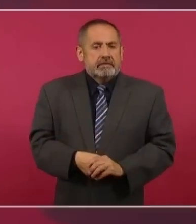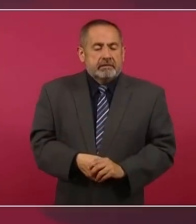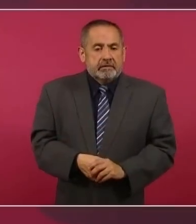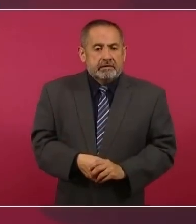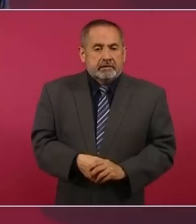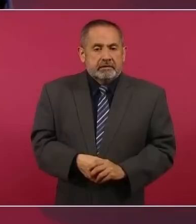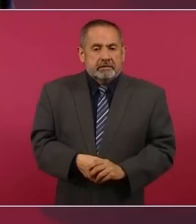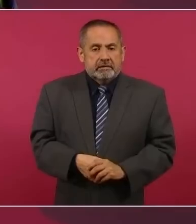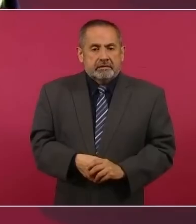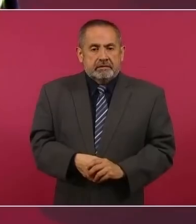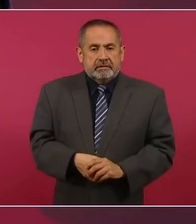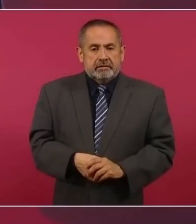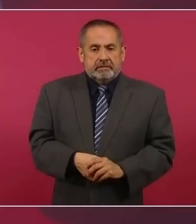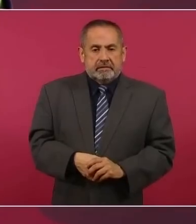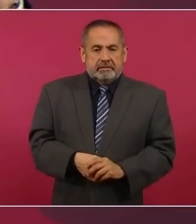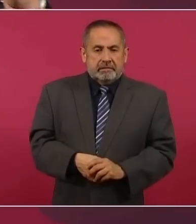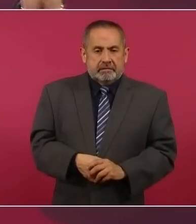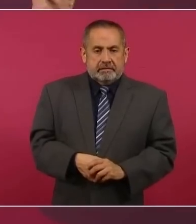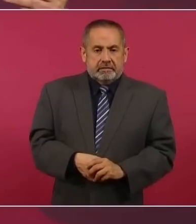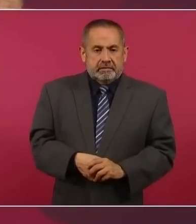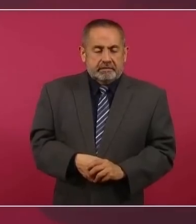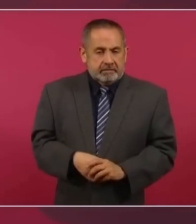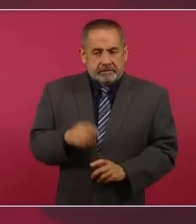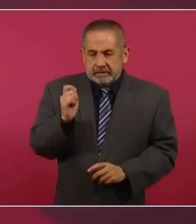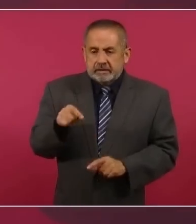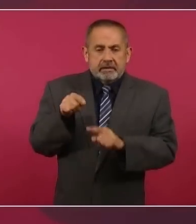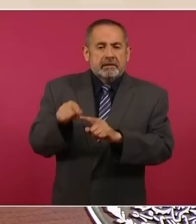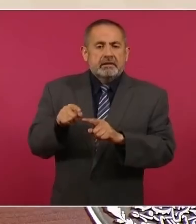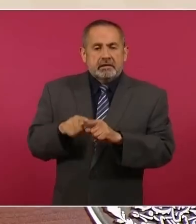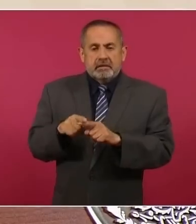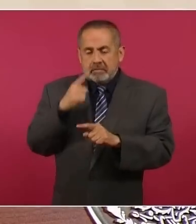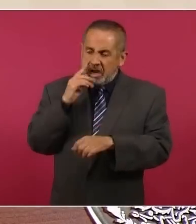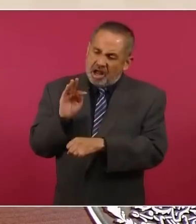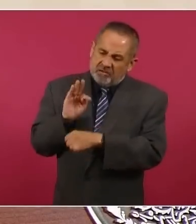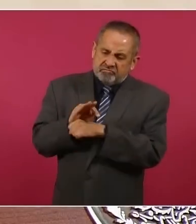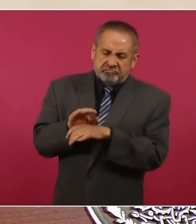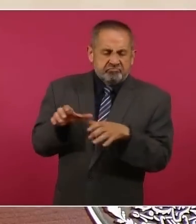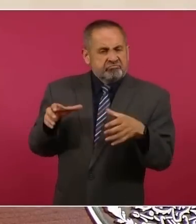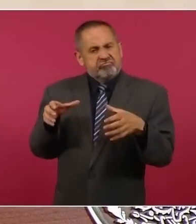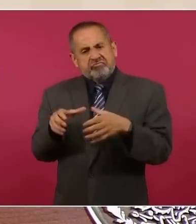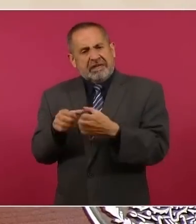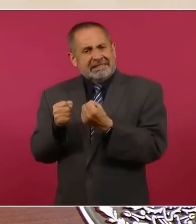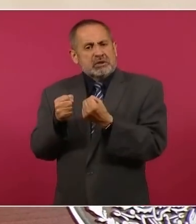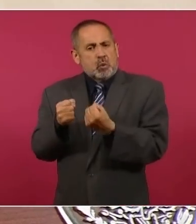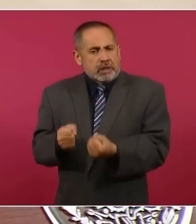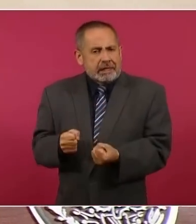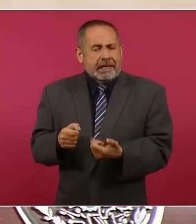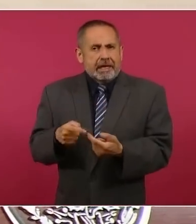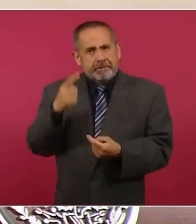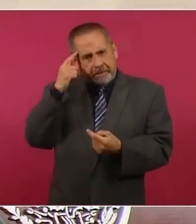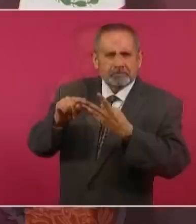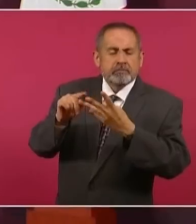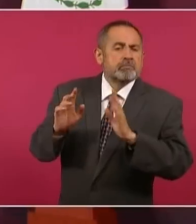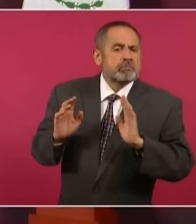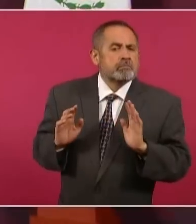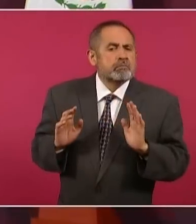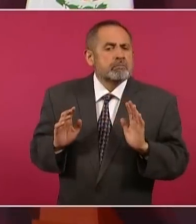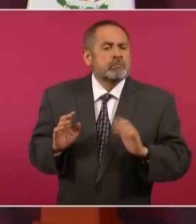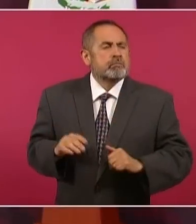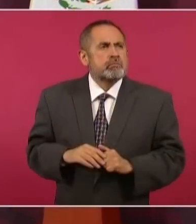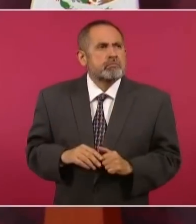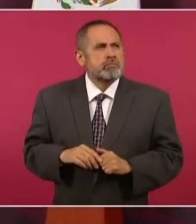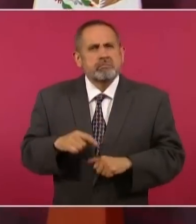mexicano, agregó que se espera que en los próximos 2 o 3 días López Obrador pueda regresar a las conferencias y desmintió